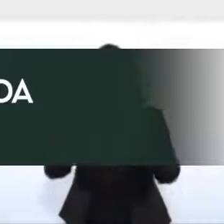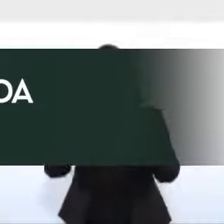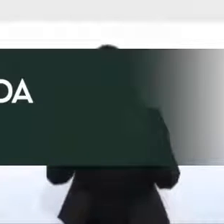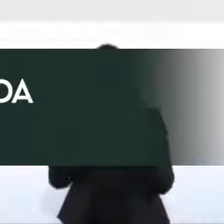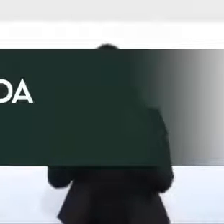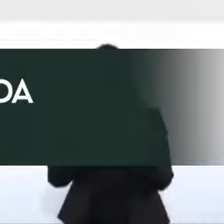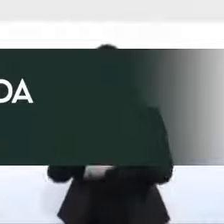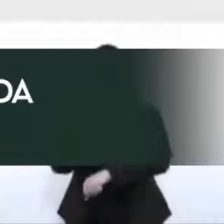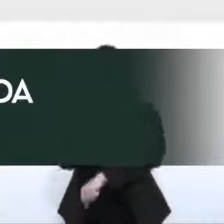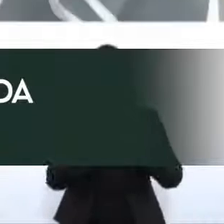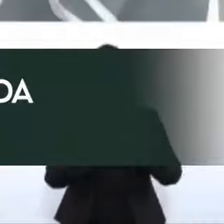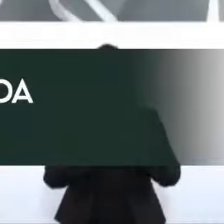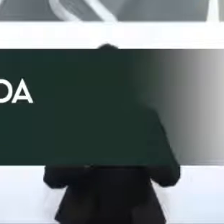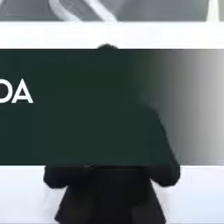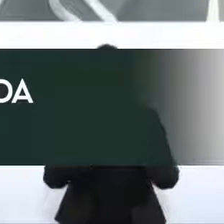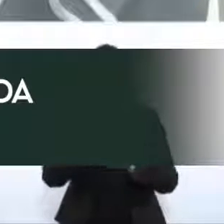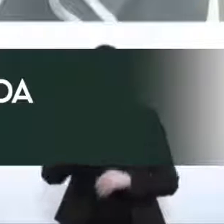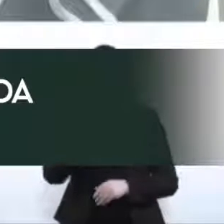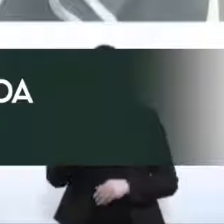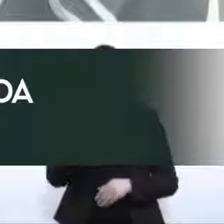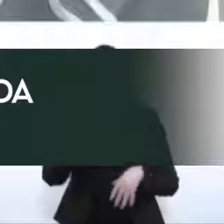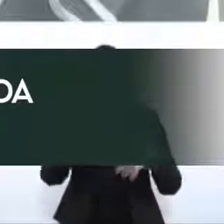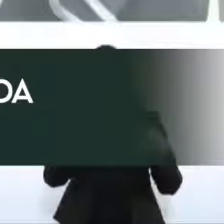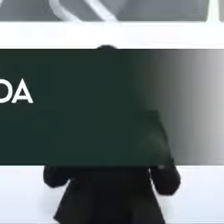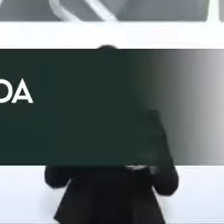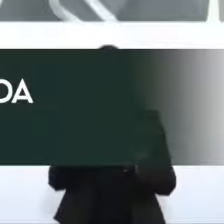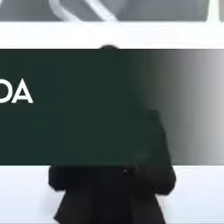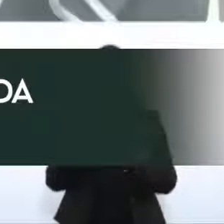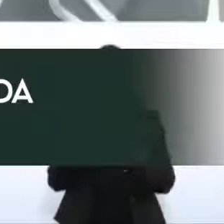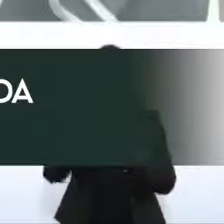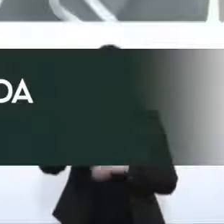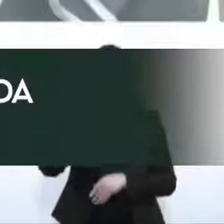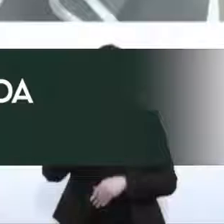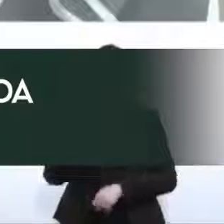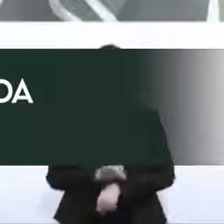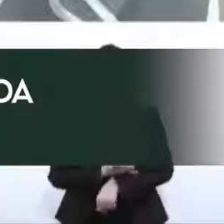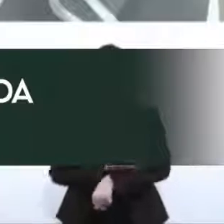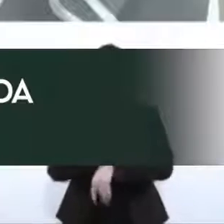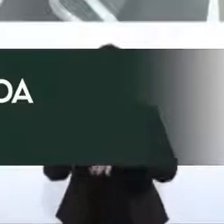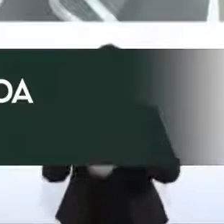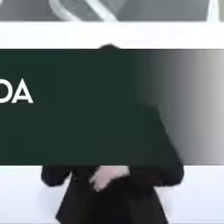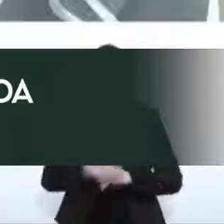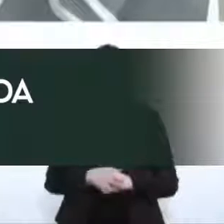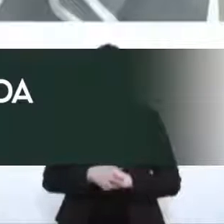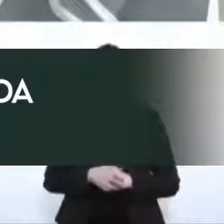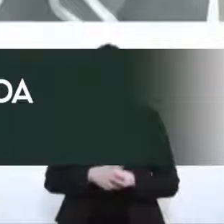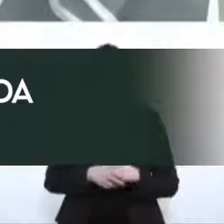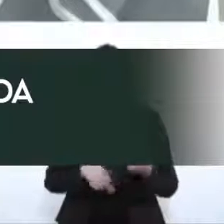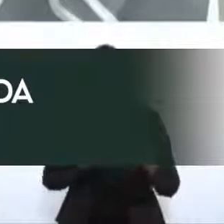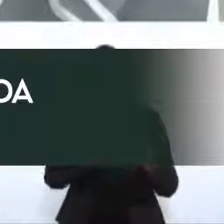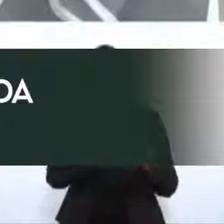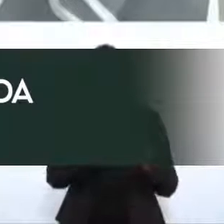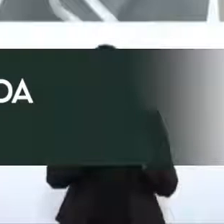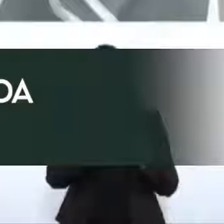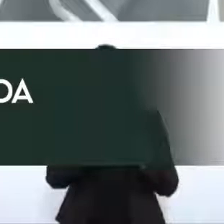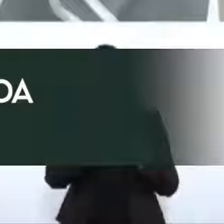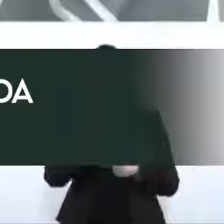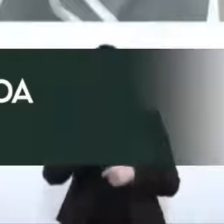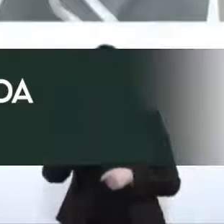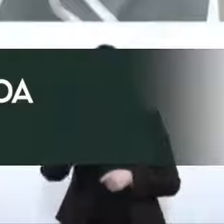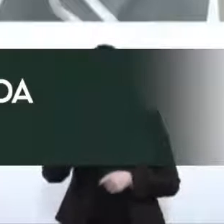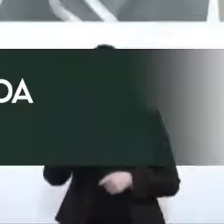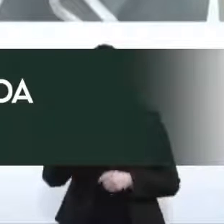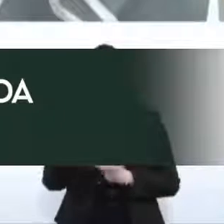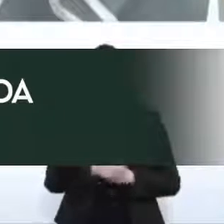Peña Merino, titular de la Agencia Digital de Innovación Pública, dio a conocer que el nuevo portal de la CDMX se transforma en